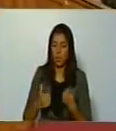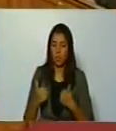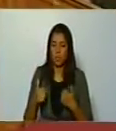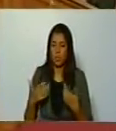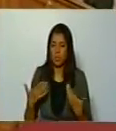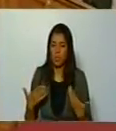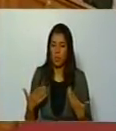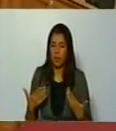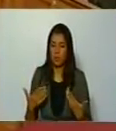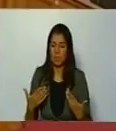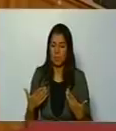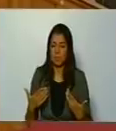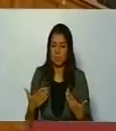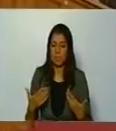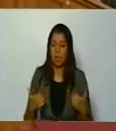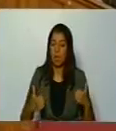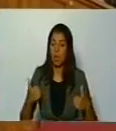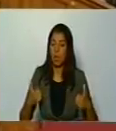Dígame, ¿cuál?